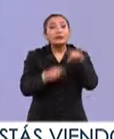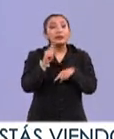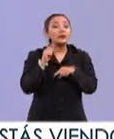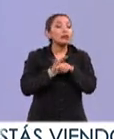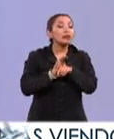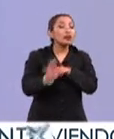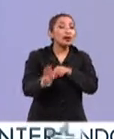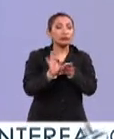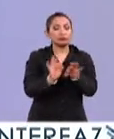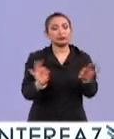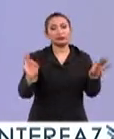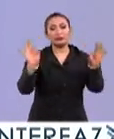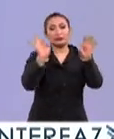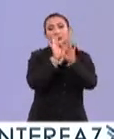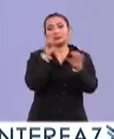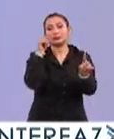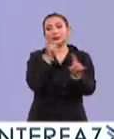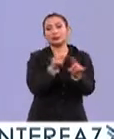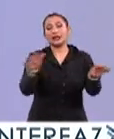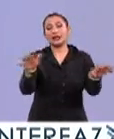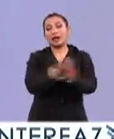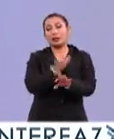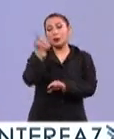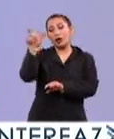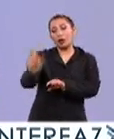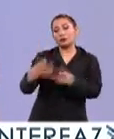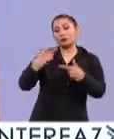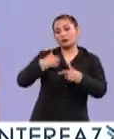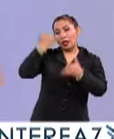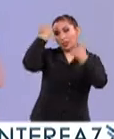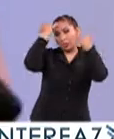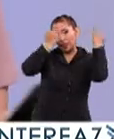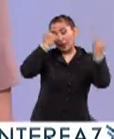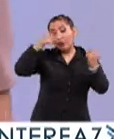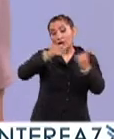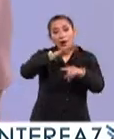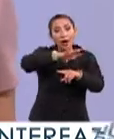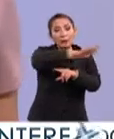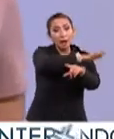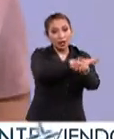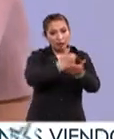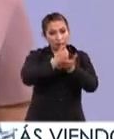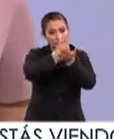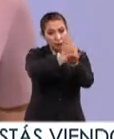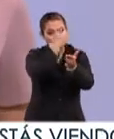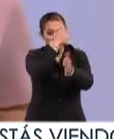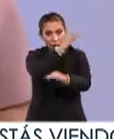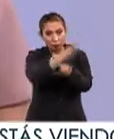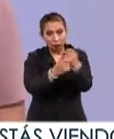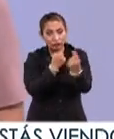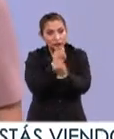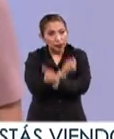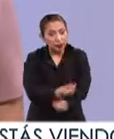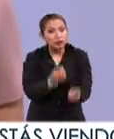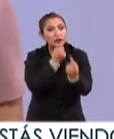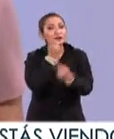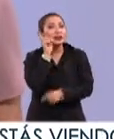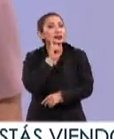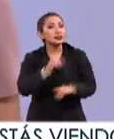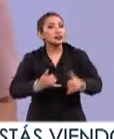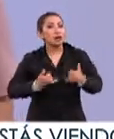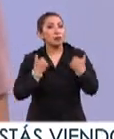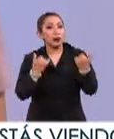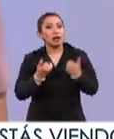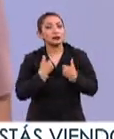manera muy importante en un cambio de actitud en la sociedad que haga un ambiente propicio para que todos los niños, niñas y